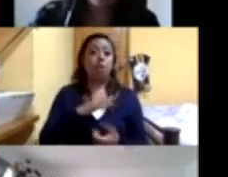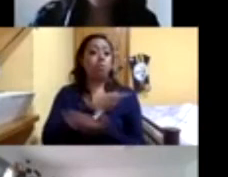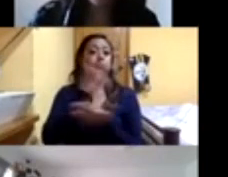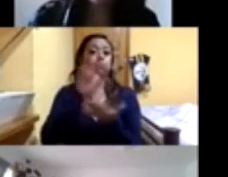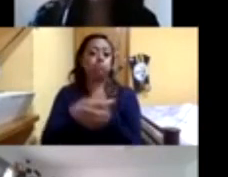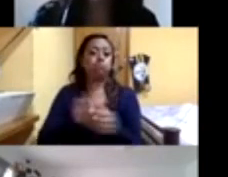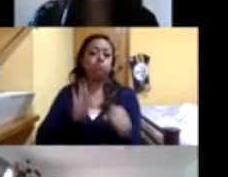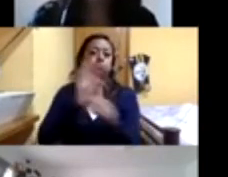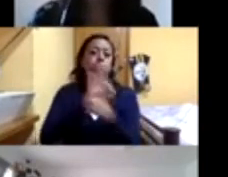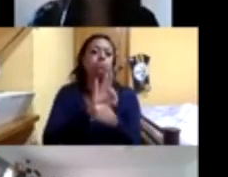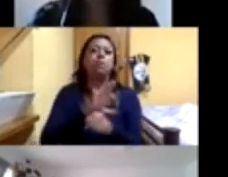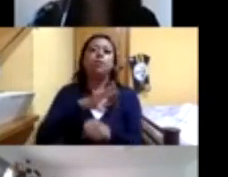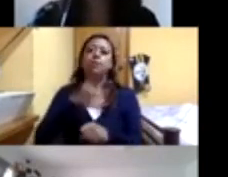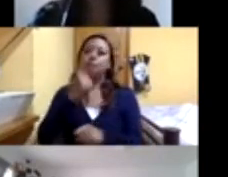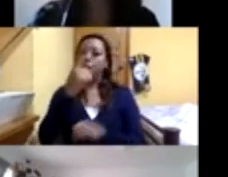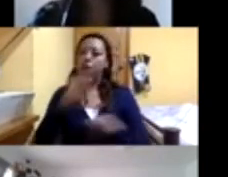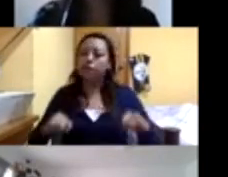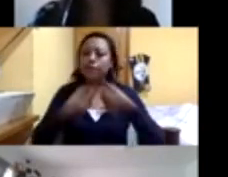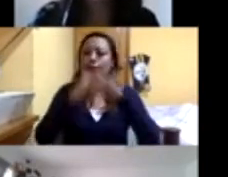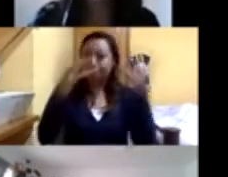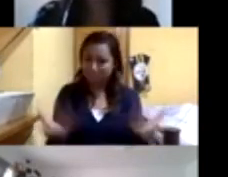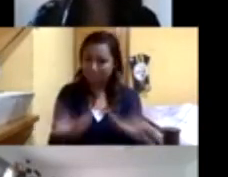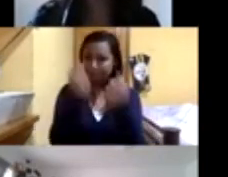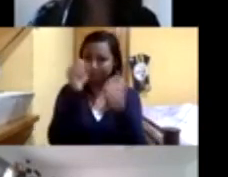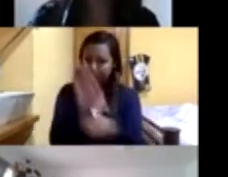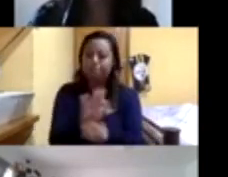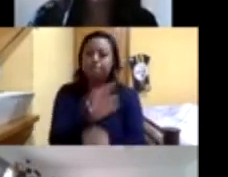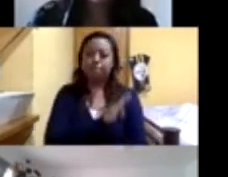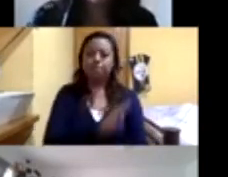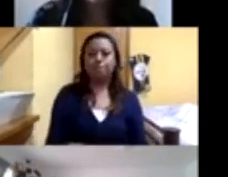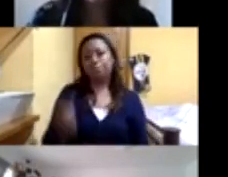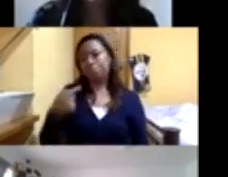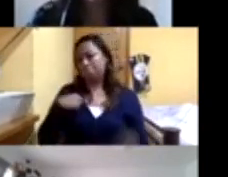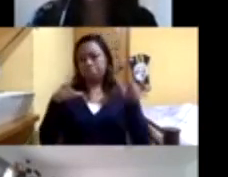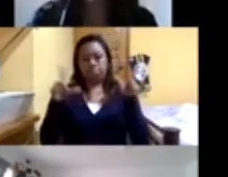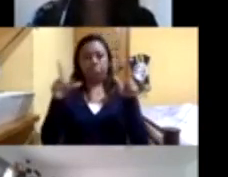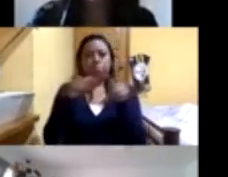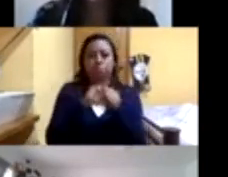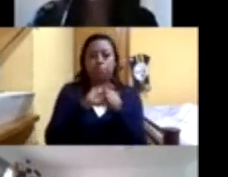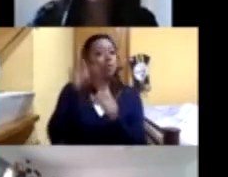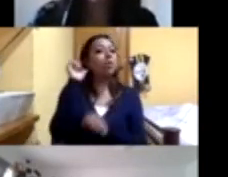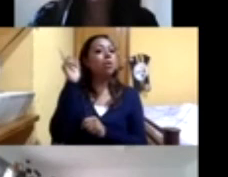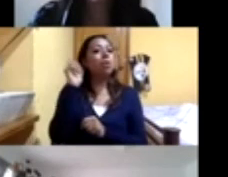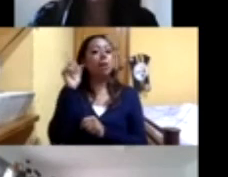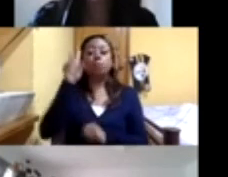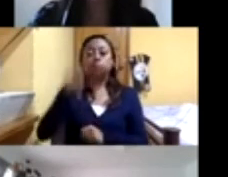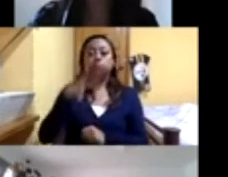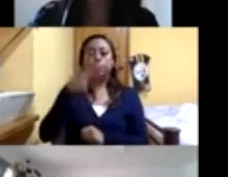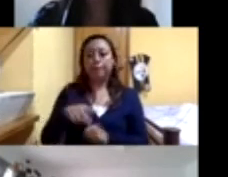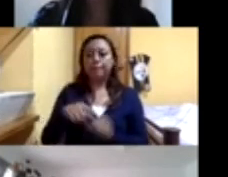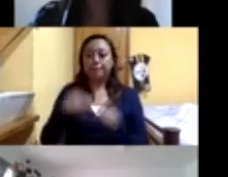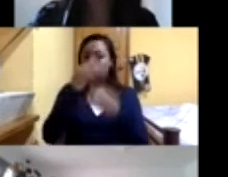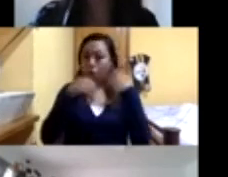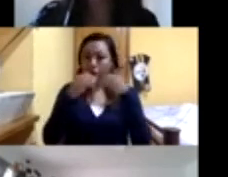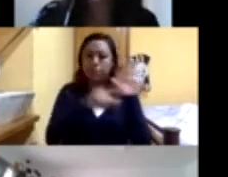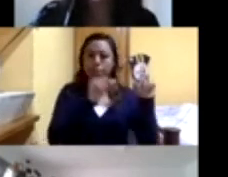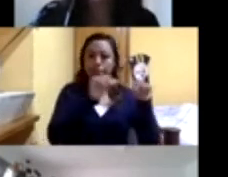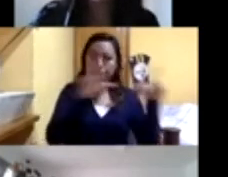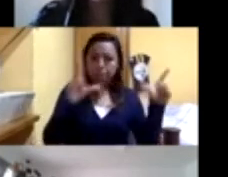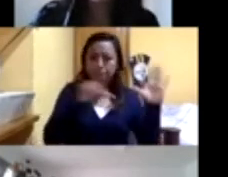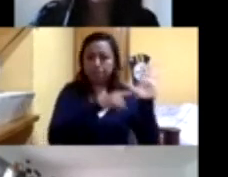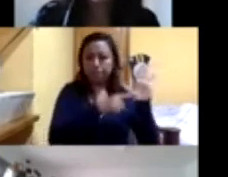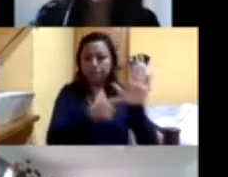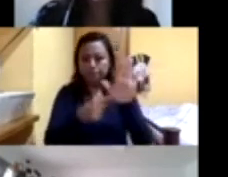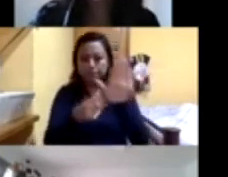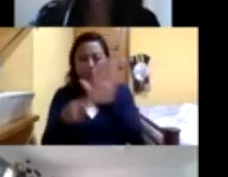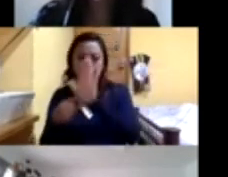salvaguarda. Por mi parte es todo y espero que todas estas ponencias les hayan dado un panorama más amplio de la